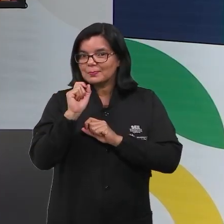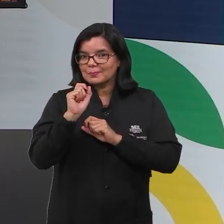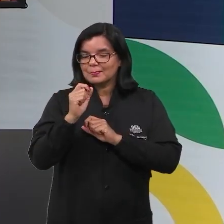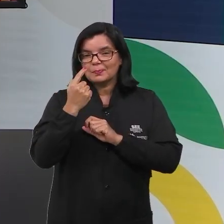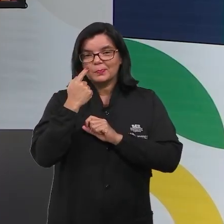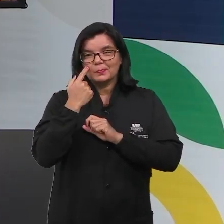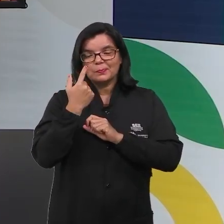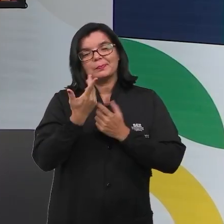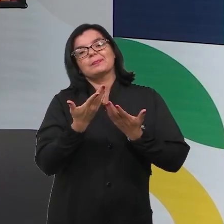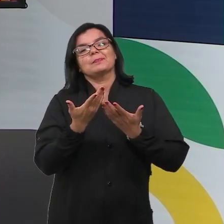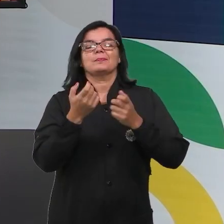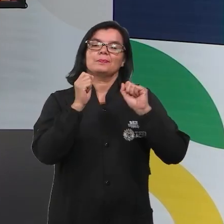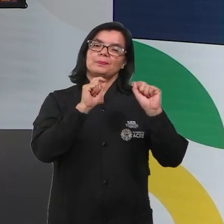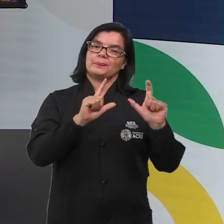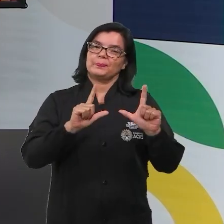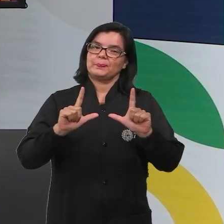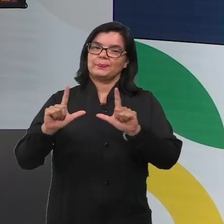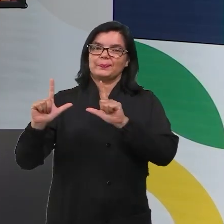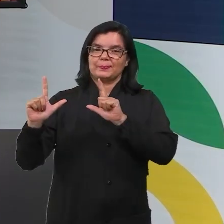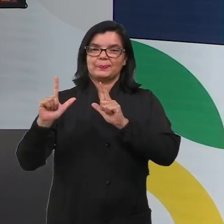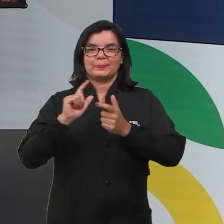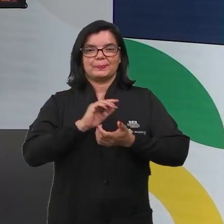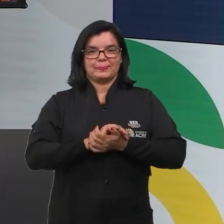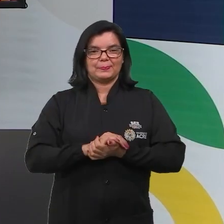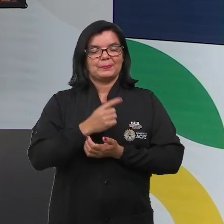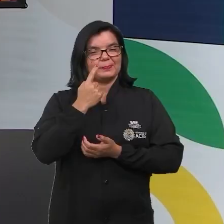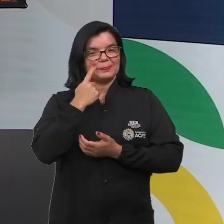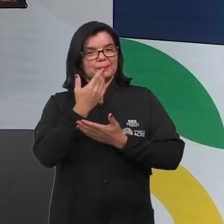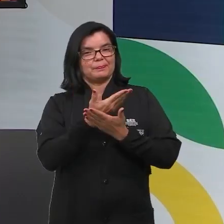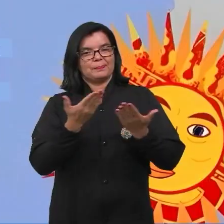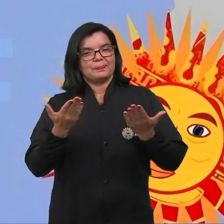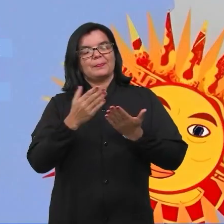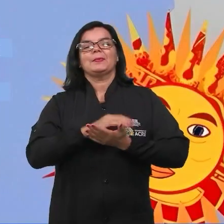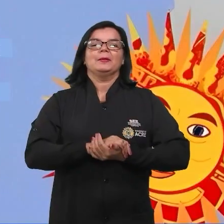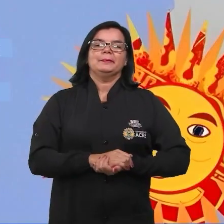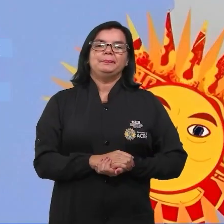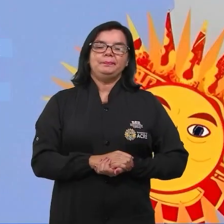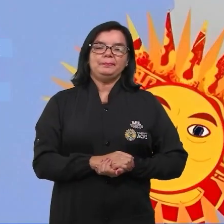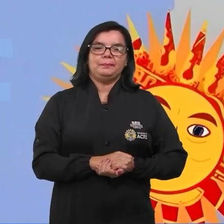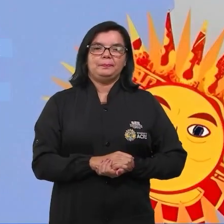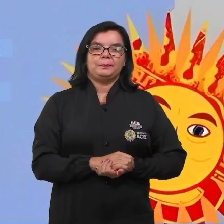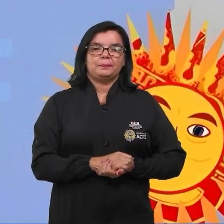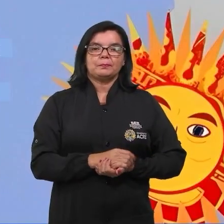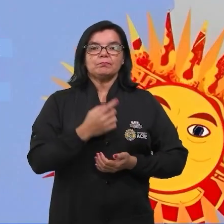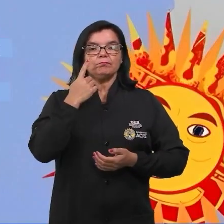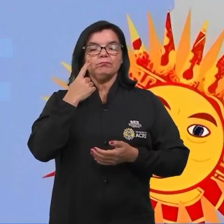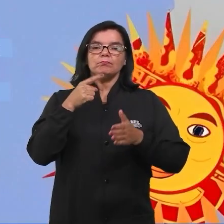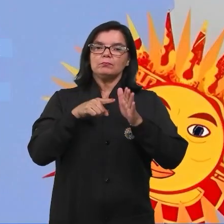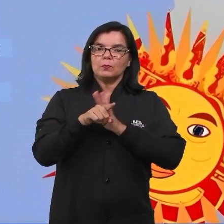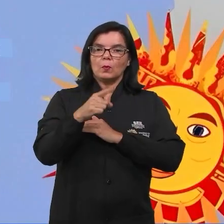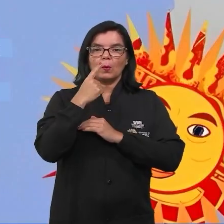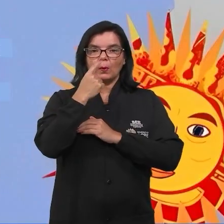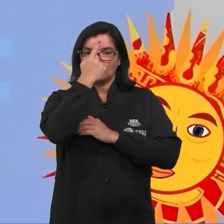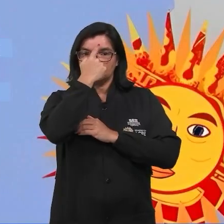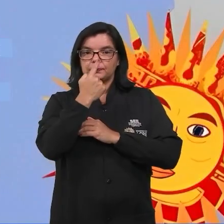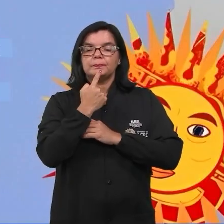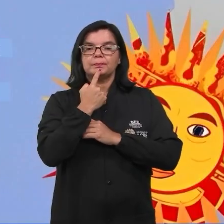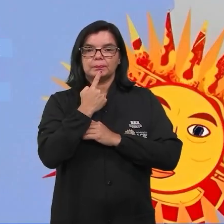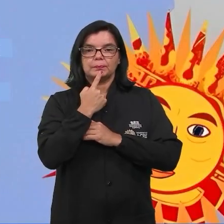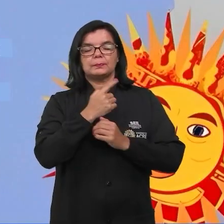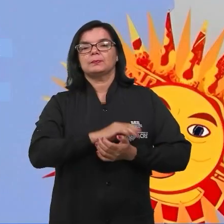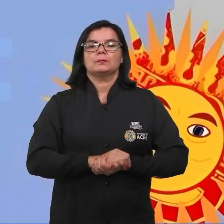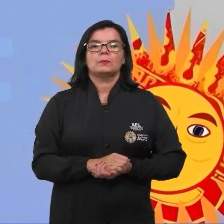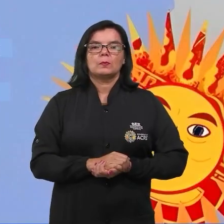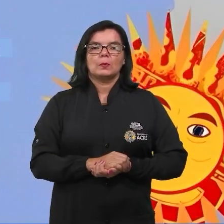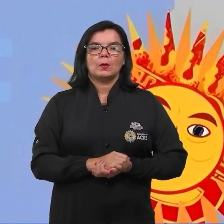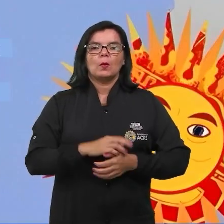Queda comigo acá na classe de hoje e vamos estudar. Sejam bem-vindos. Galerinha, eu pergunto para vocês, olha aí na tela.